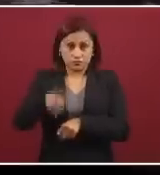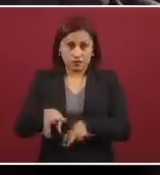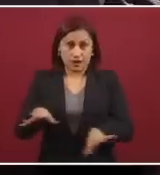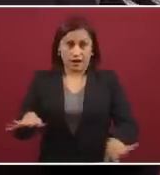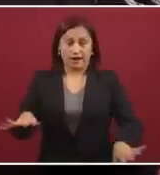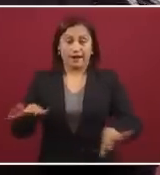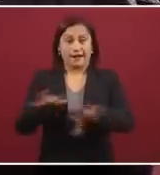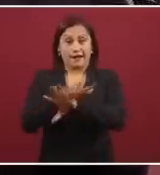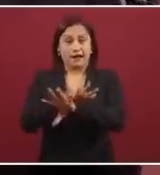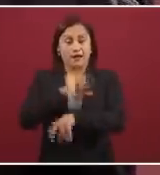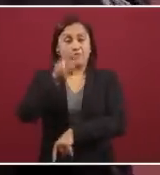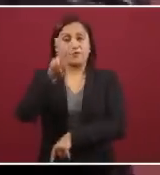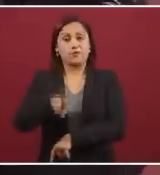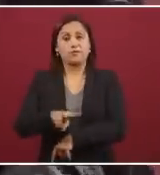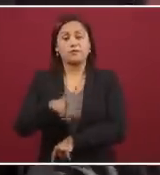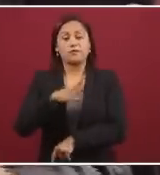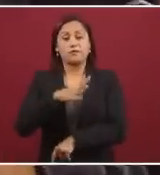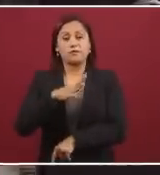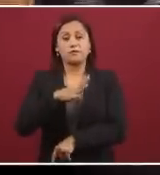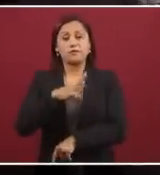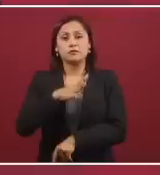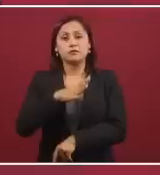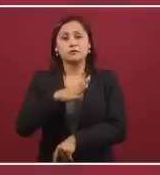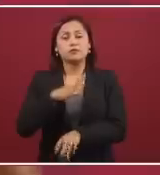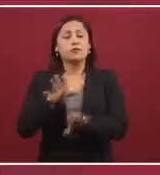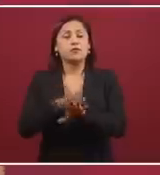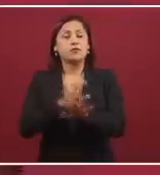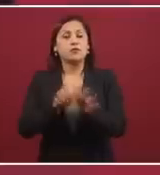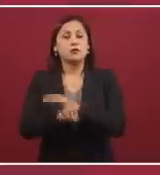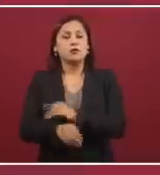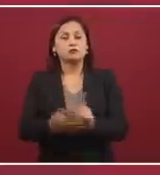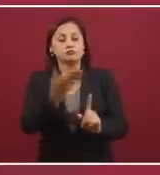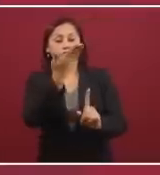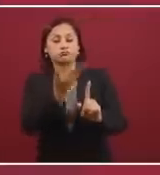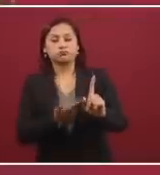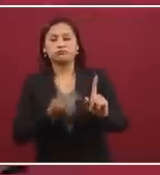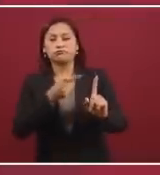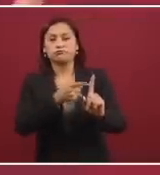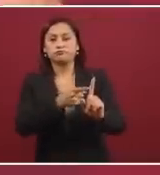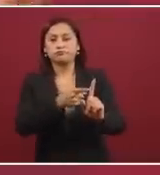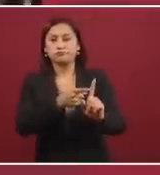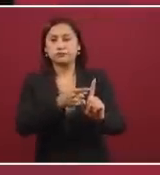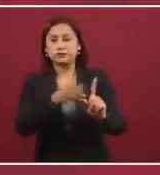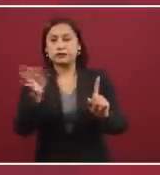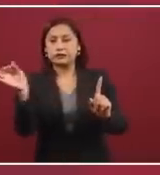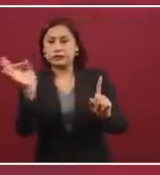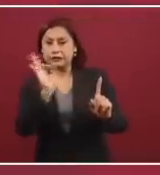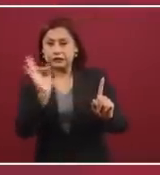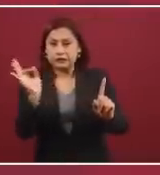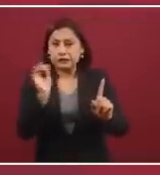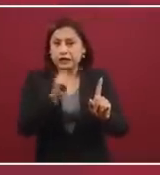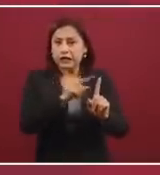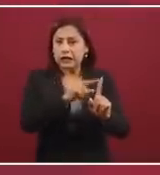qué el presunto acusado acuda